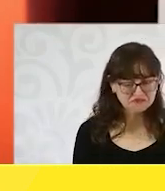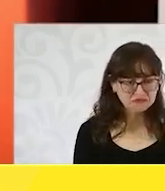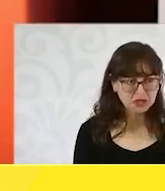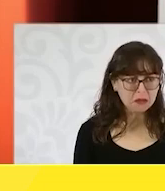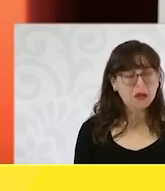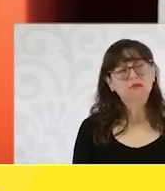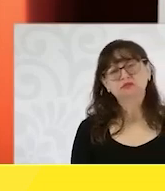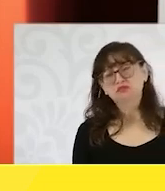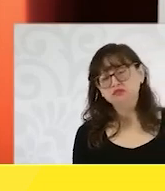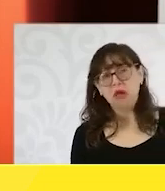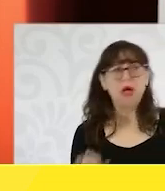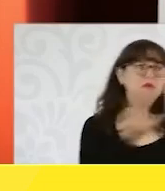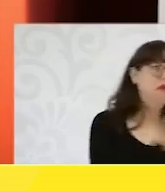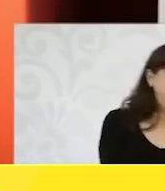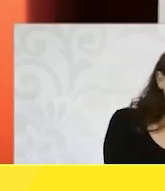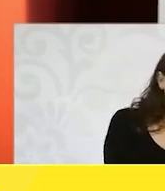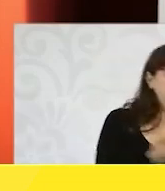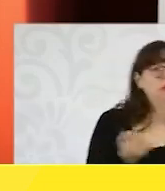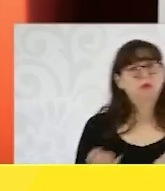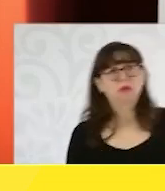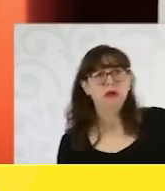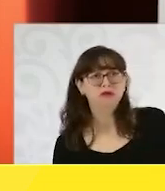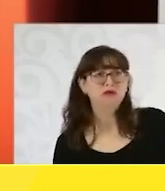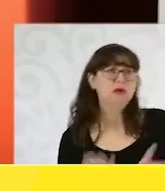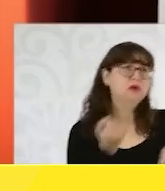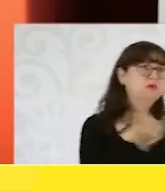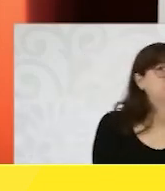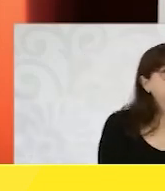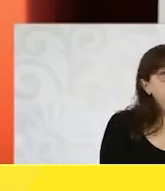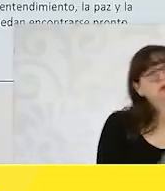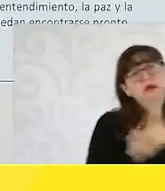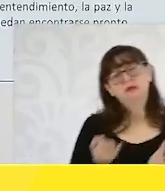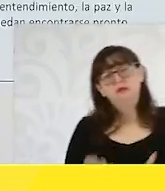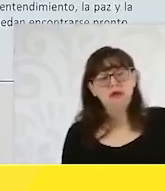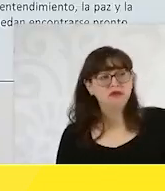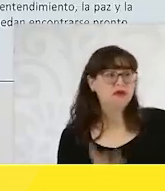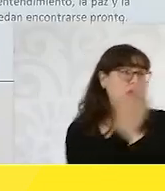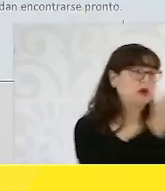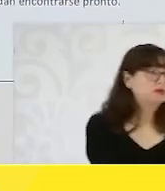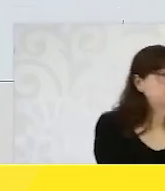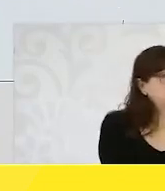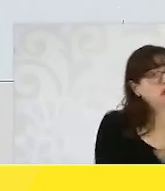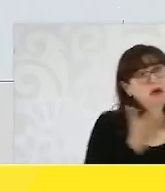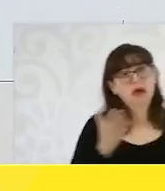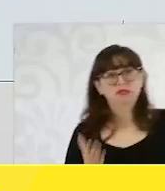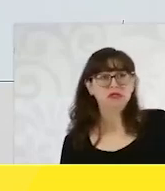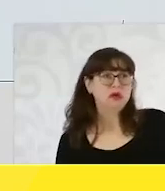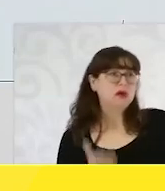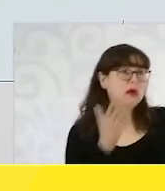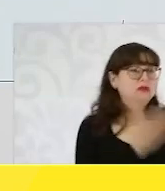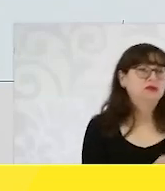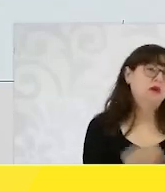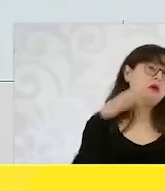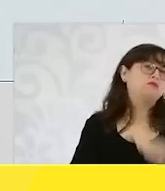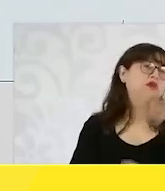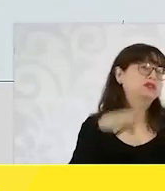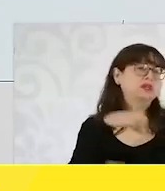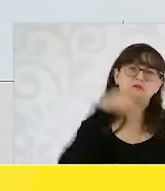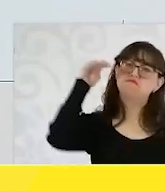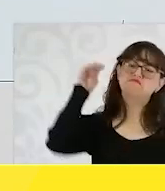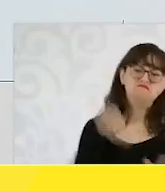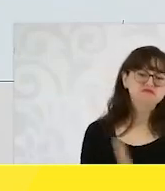entendimiento recíproco, recalcó Claudia Sheinbaum. Por último, la presidenta Claudia Sheinbaum, con voz enérgica, rechazó que vaya a haber